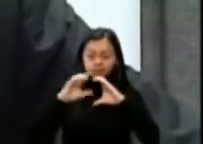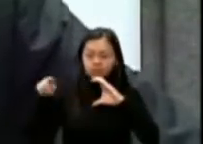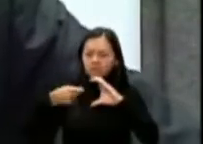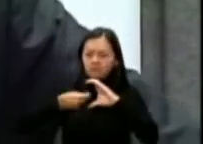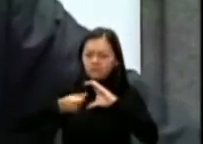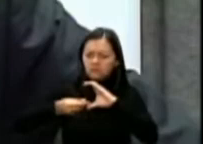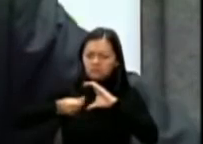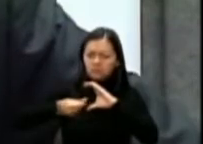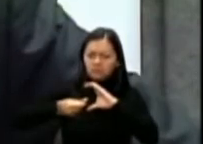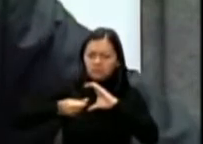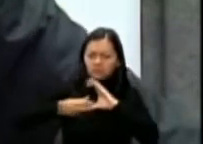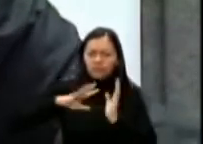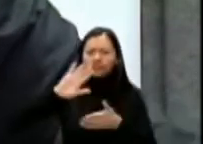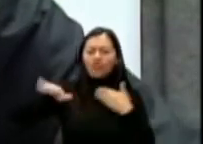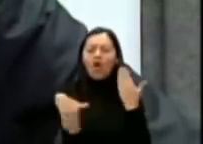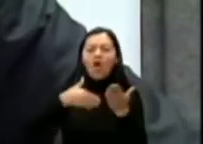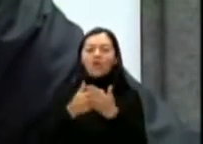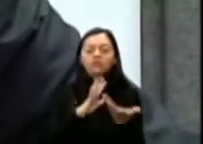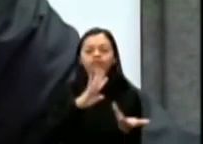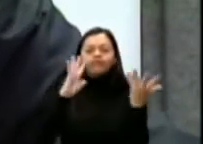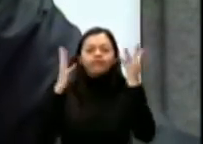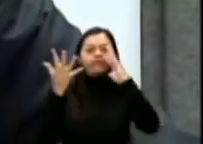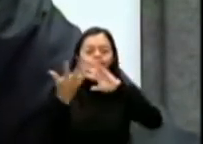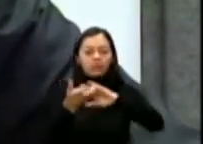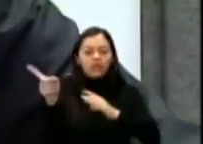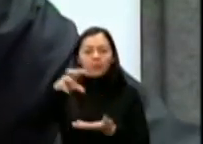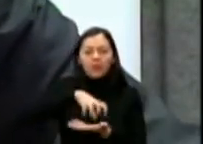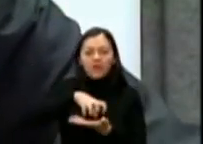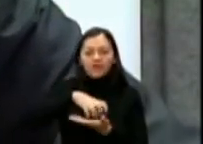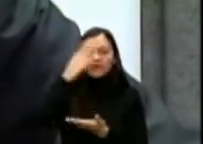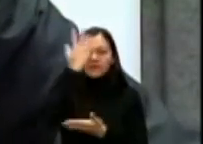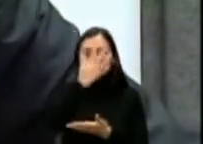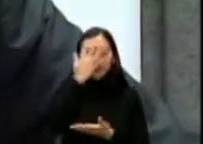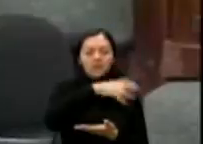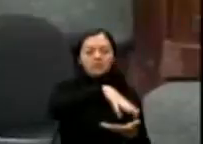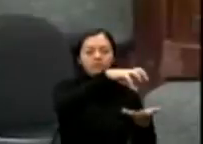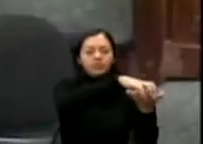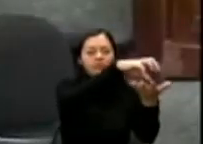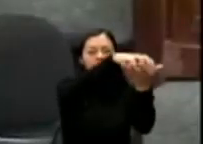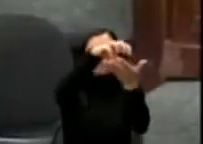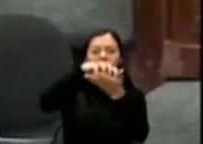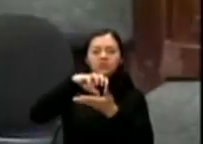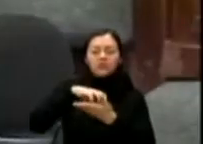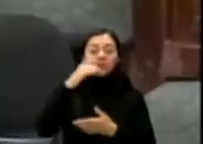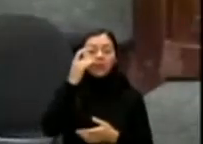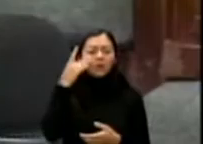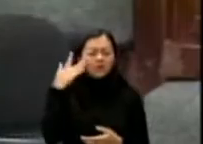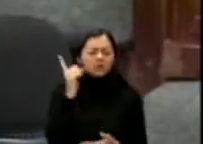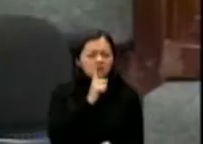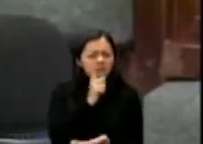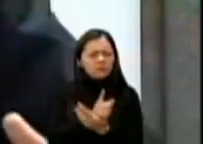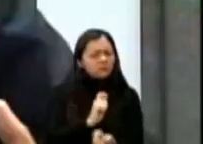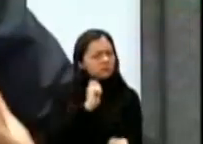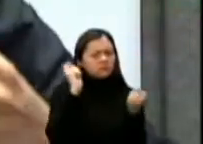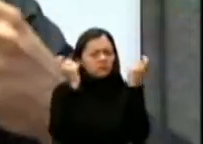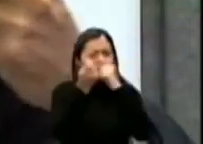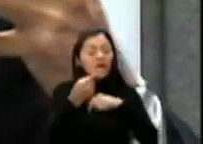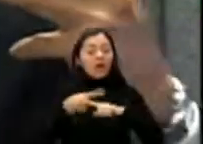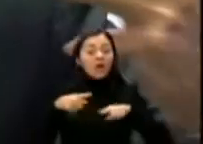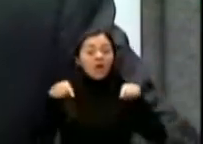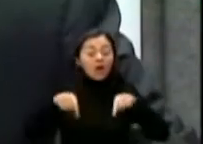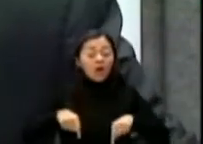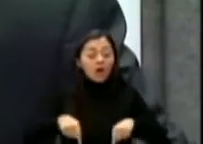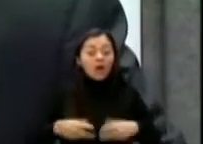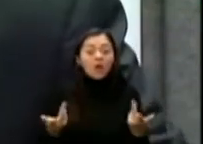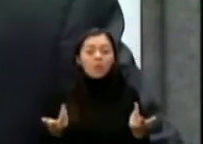tantas cosas y voy a hacer referencia muy brevemente algunas de ellas para trillo para comenzar a cambiar la realidad de la amazonía la política de